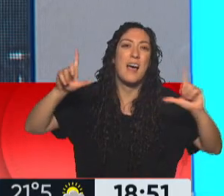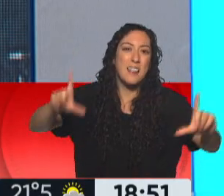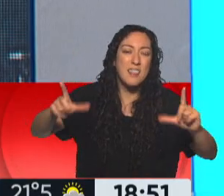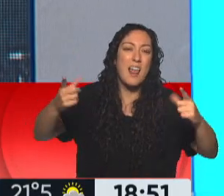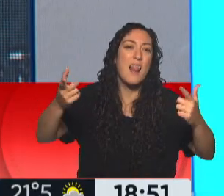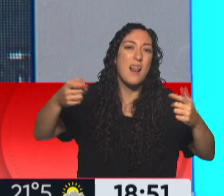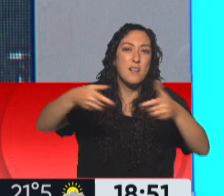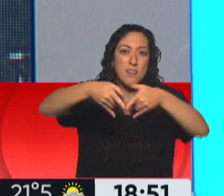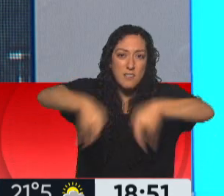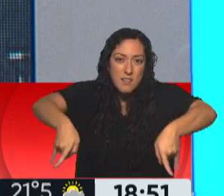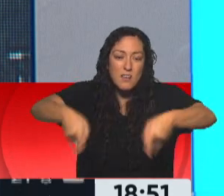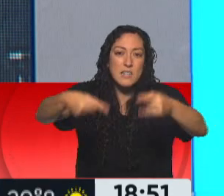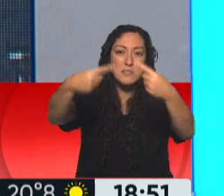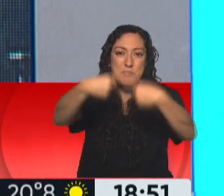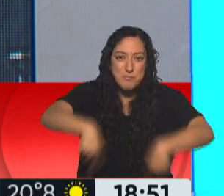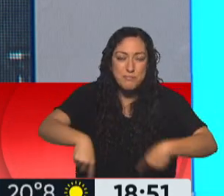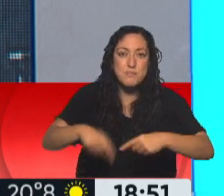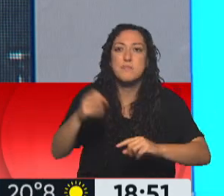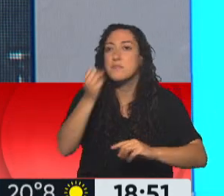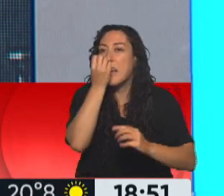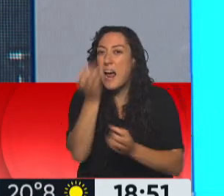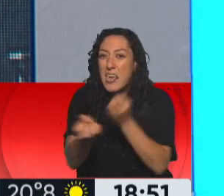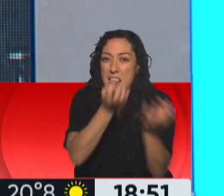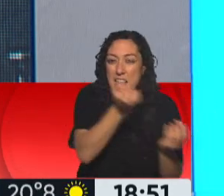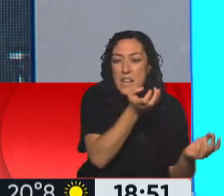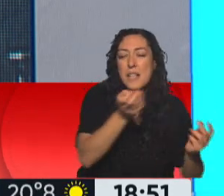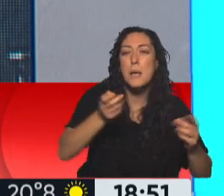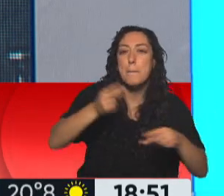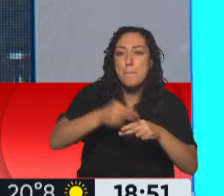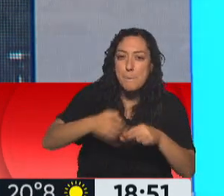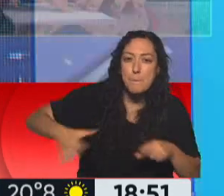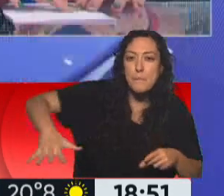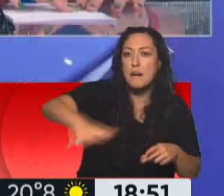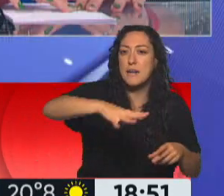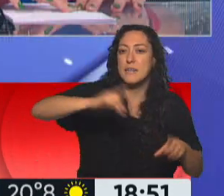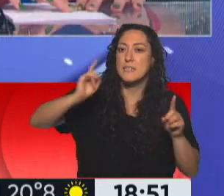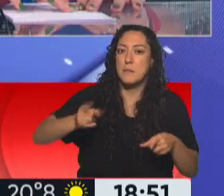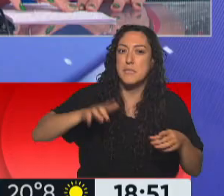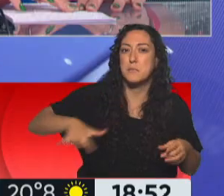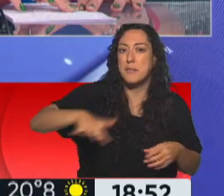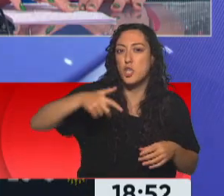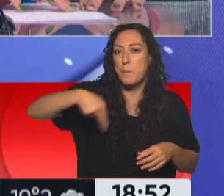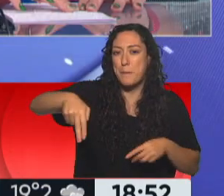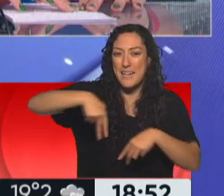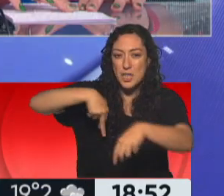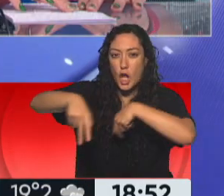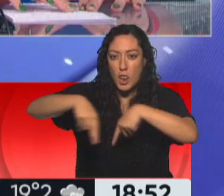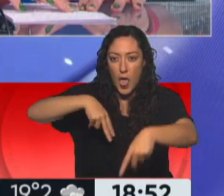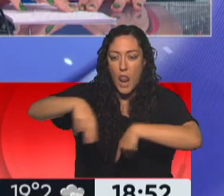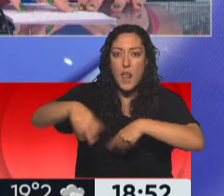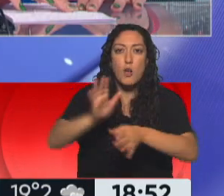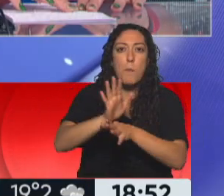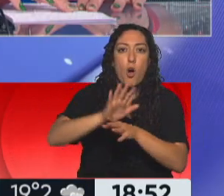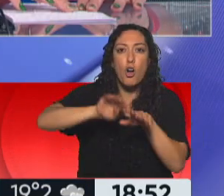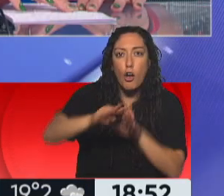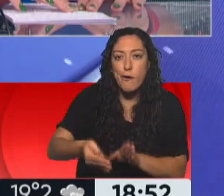etc. Los jardines y parques también tienen que tener itinerarios peatonales que no estén ocupados